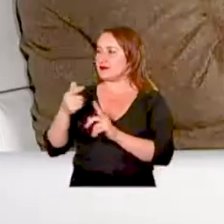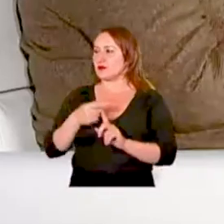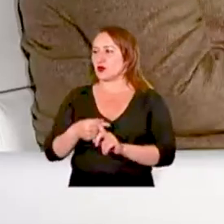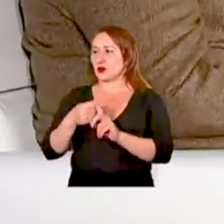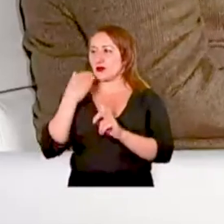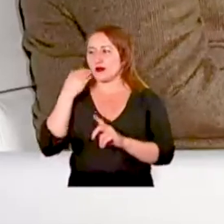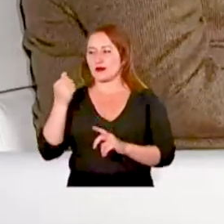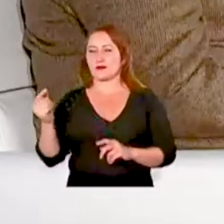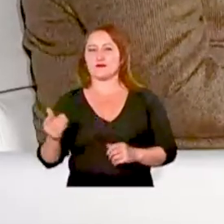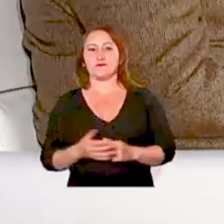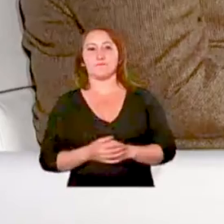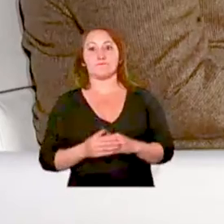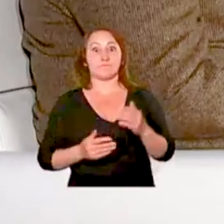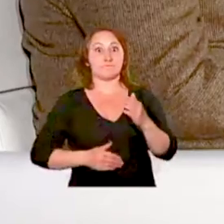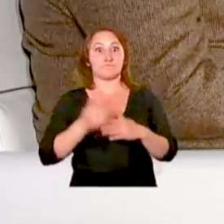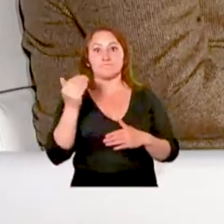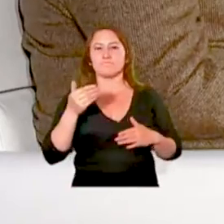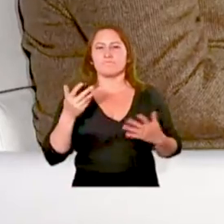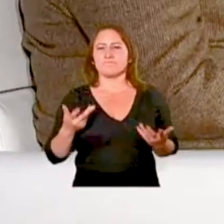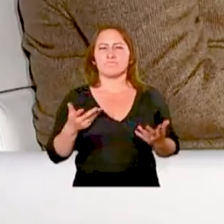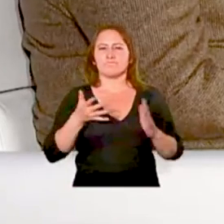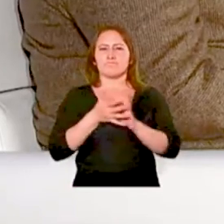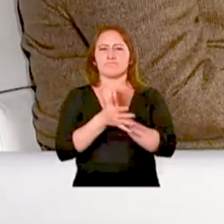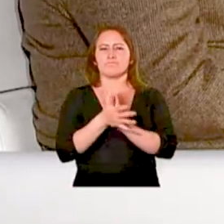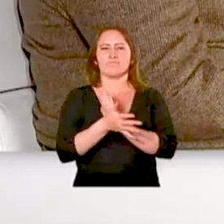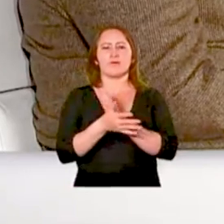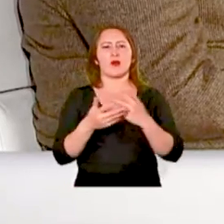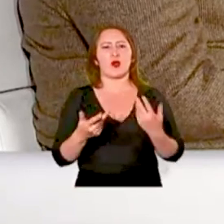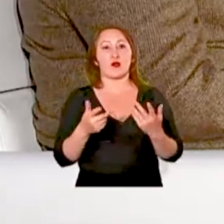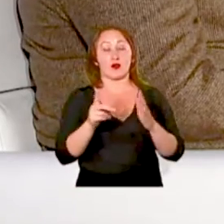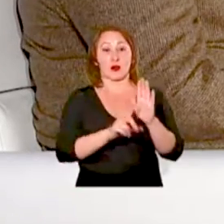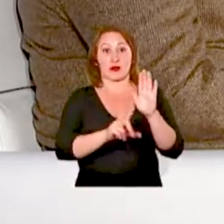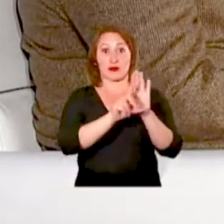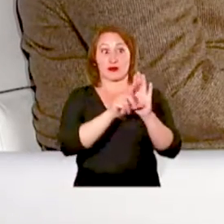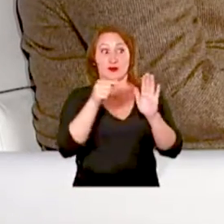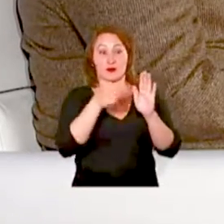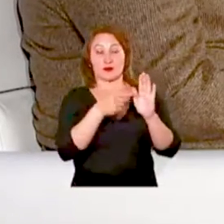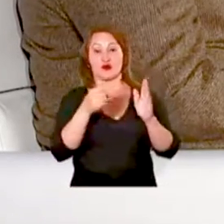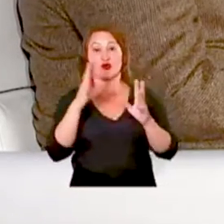procuradora. Iniciar indicando que en buena hora el legislador, el Código